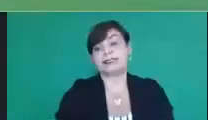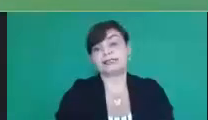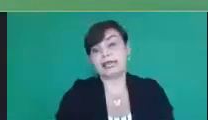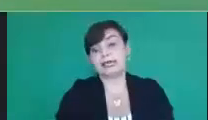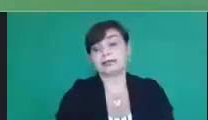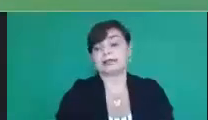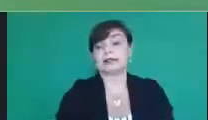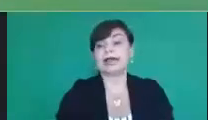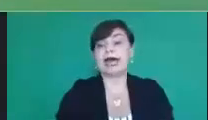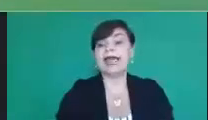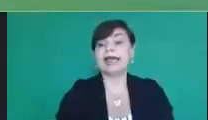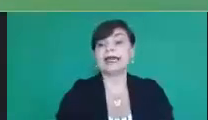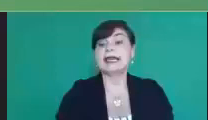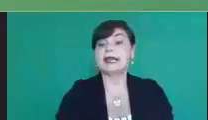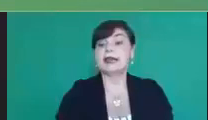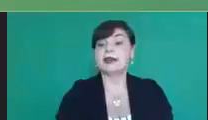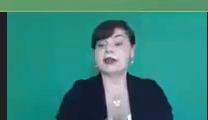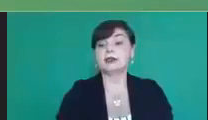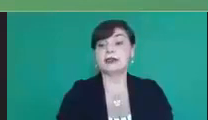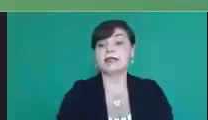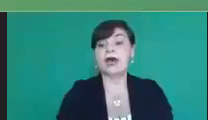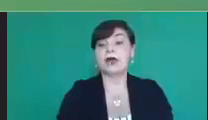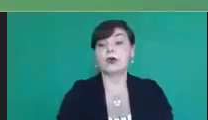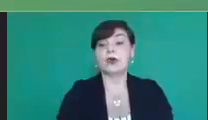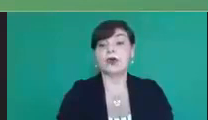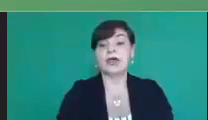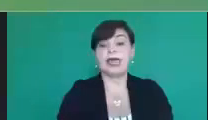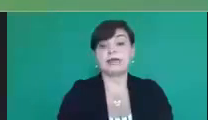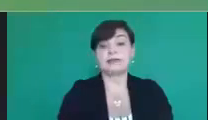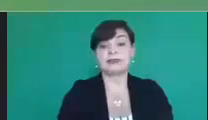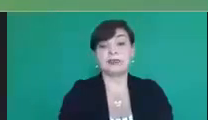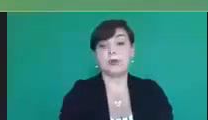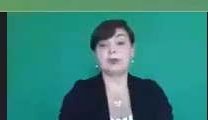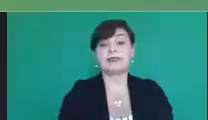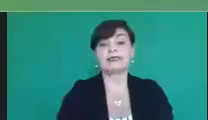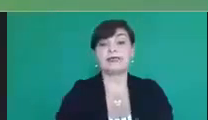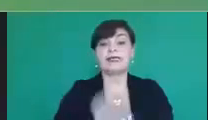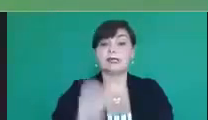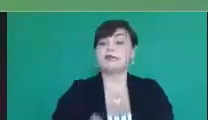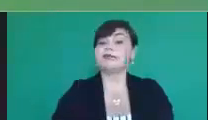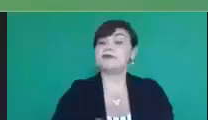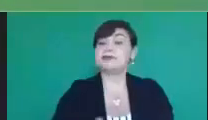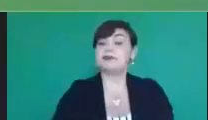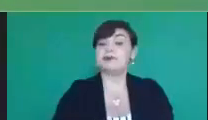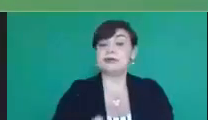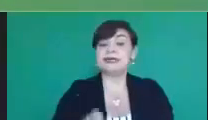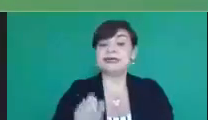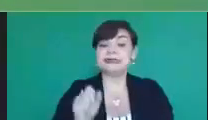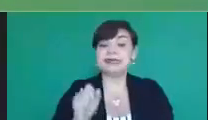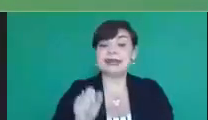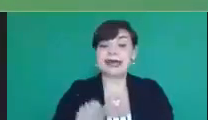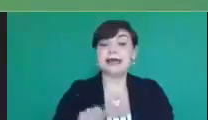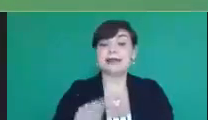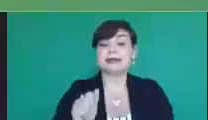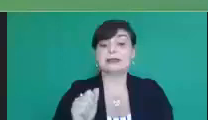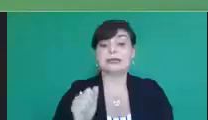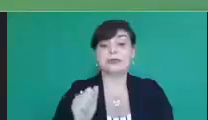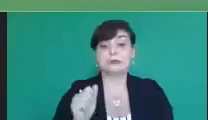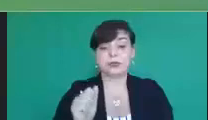llega ya el resultado en físico, pero esta notificación rápida es